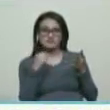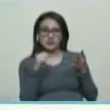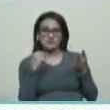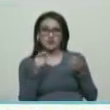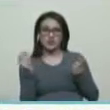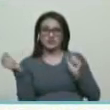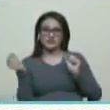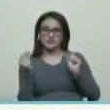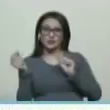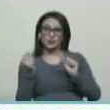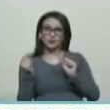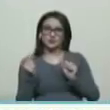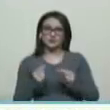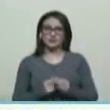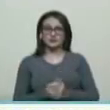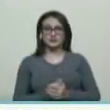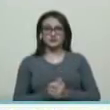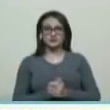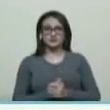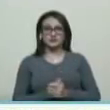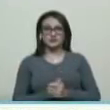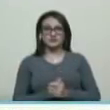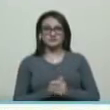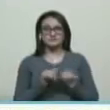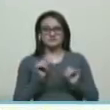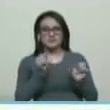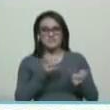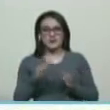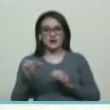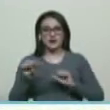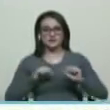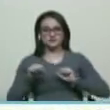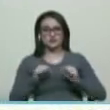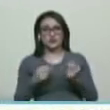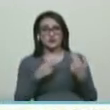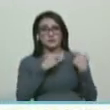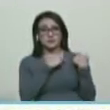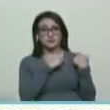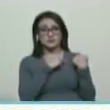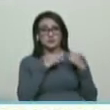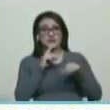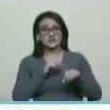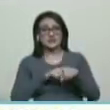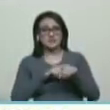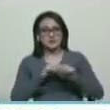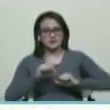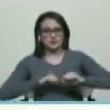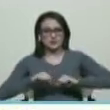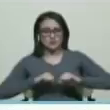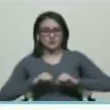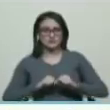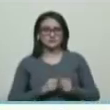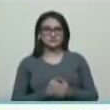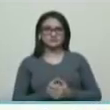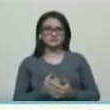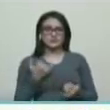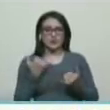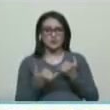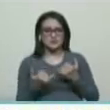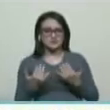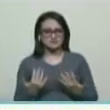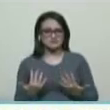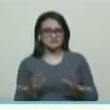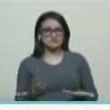discutida y con planes de acción responsables y tiempos de ejecución. En esto último quiero